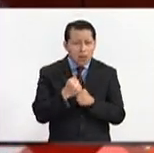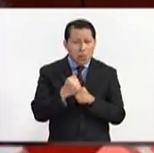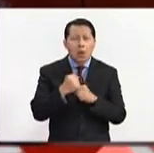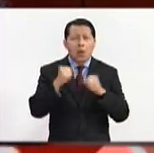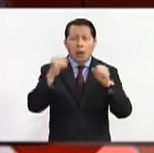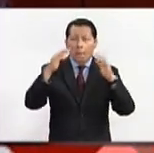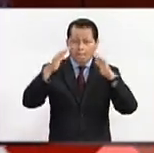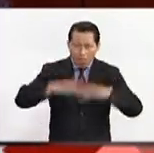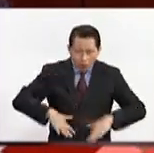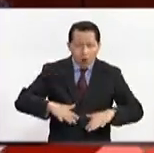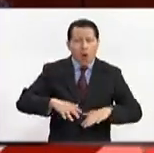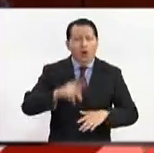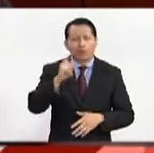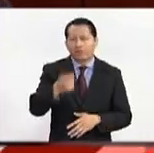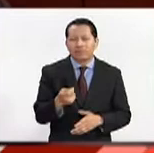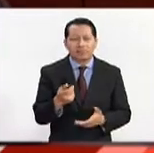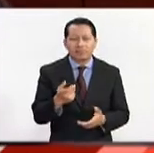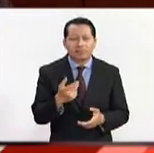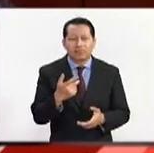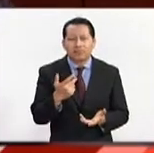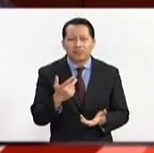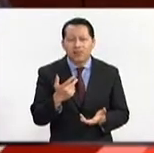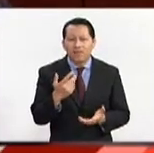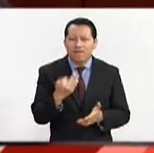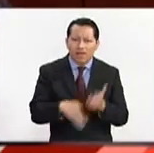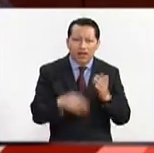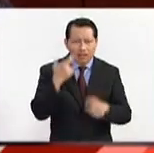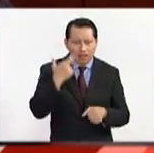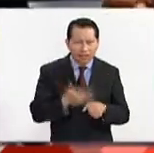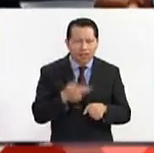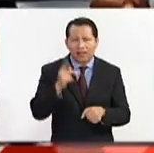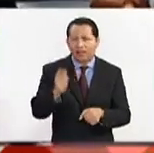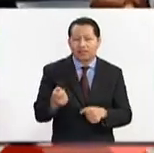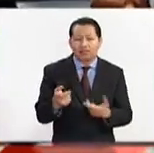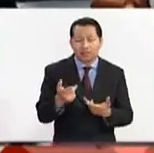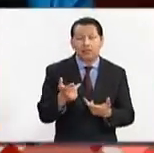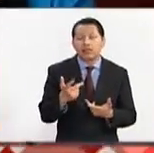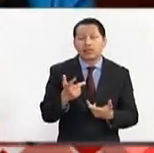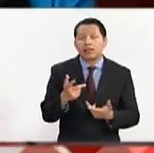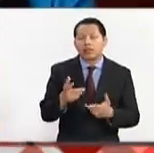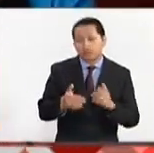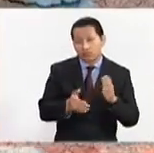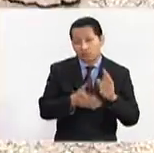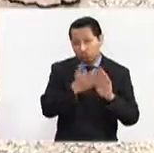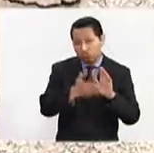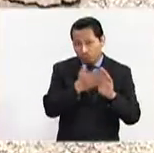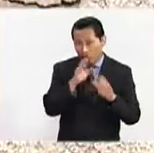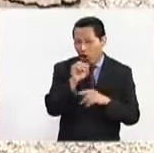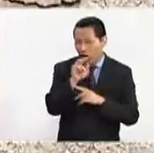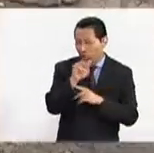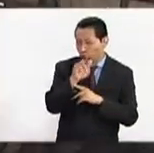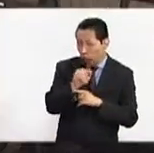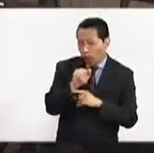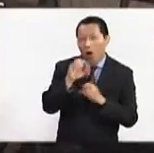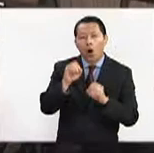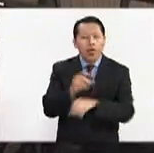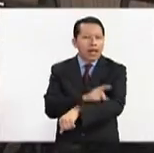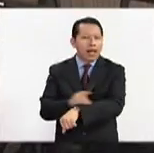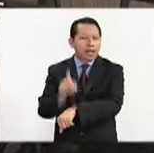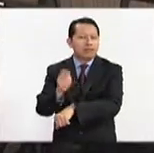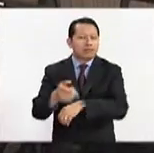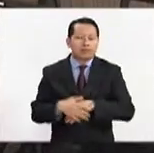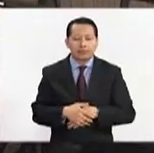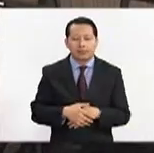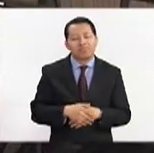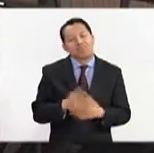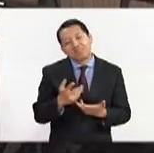¿Dónde centra usted esta irresponsabilidad? ¿En las constructoras, en las delegaciones, en dónde? Mira, yo creo que es un tema de doble